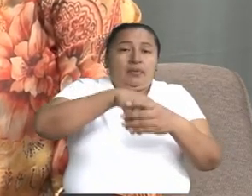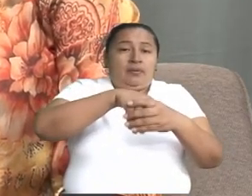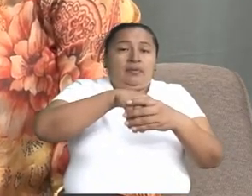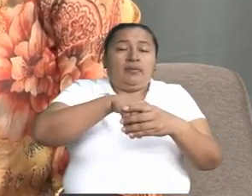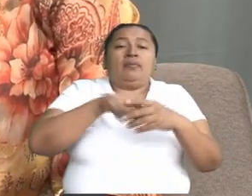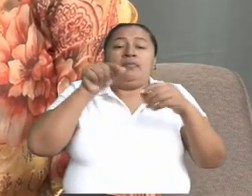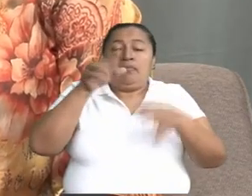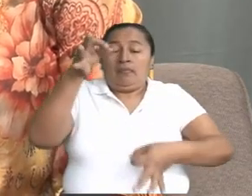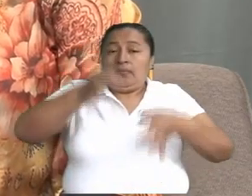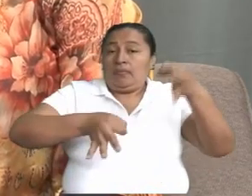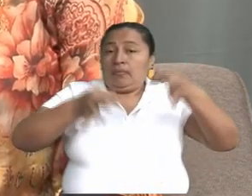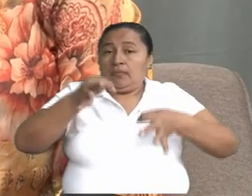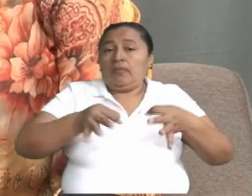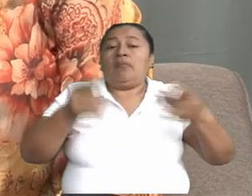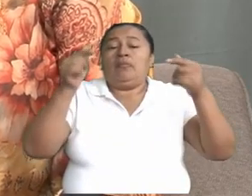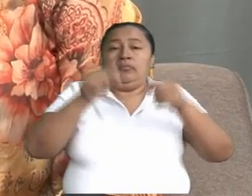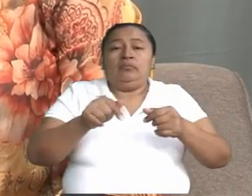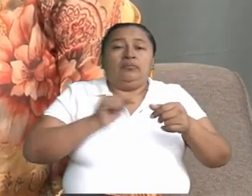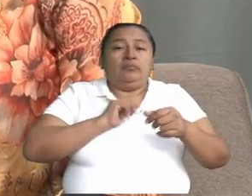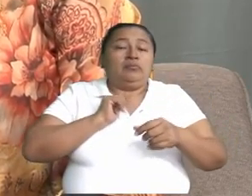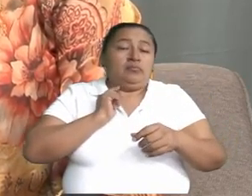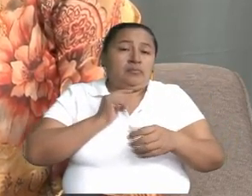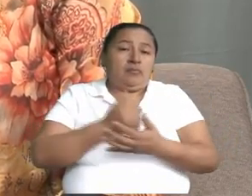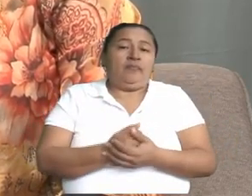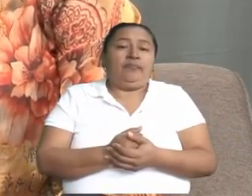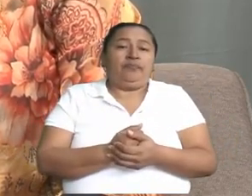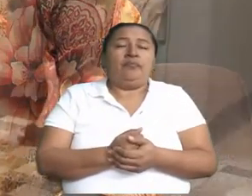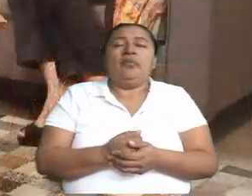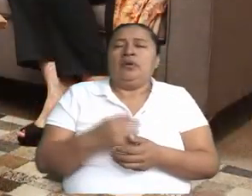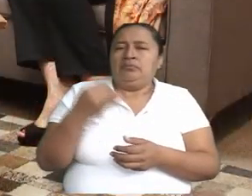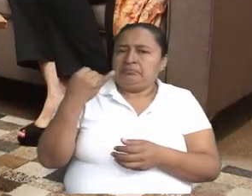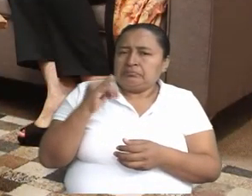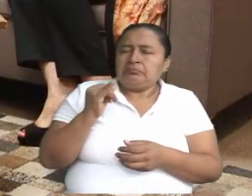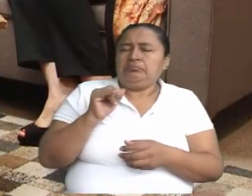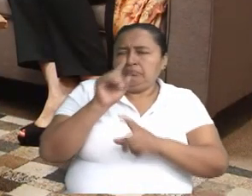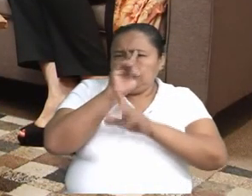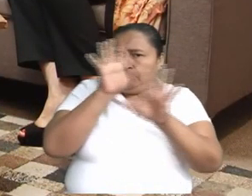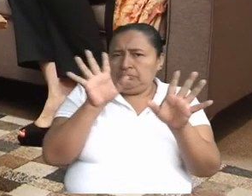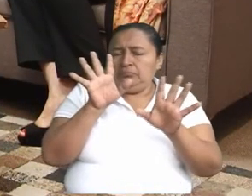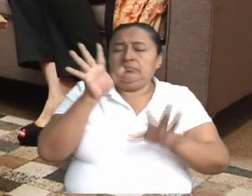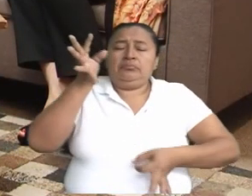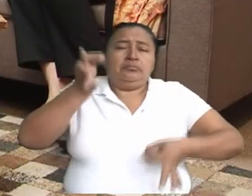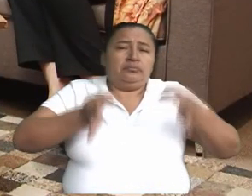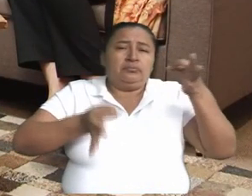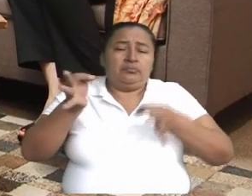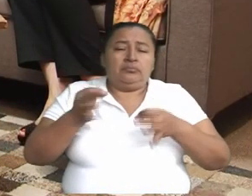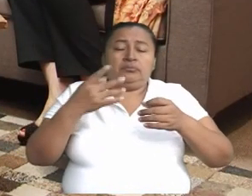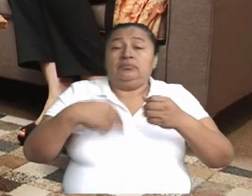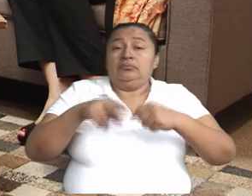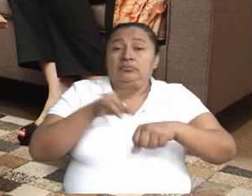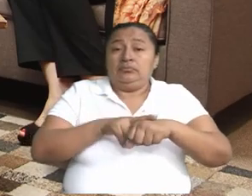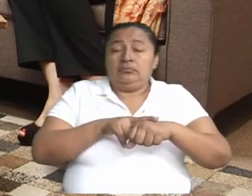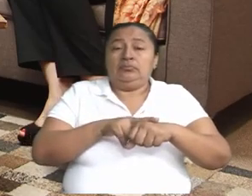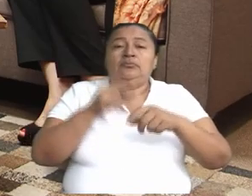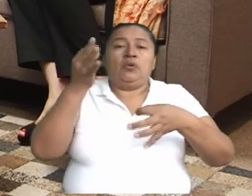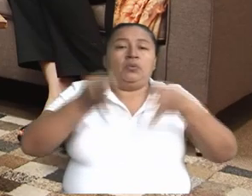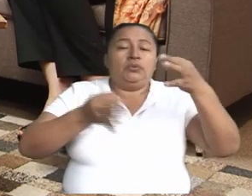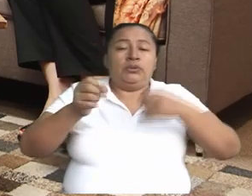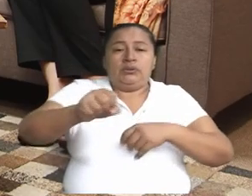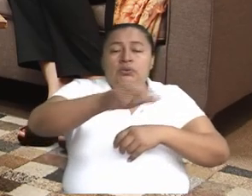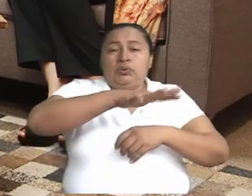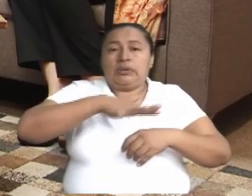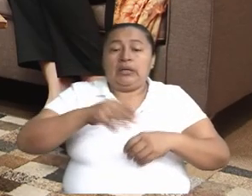de justicia en nuestros pueblos. Y sin duda alguna, justicia y transnacionales, justicia social en